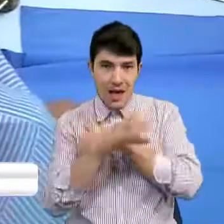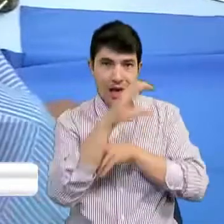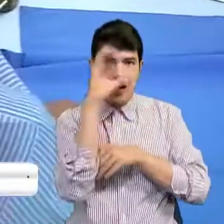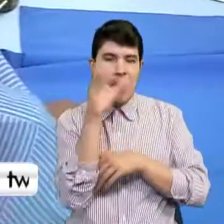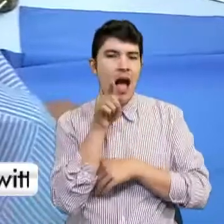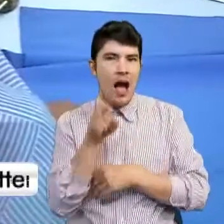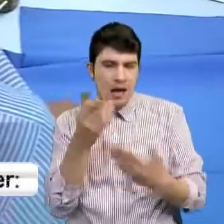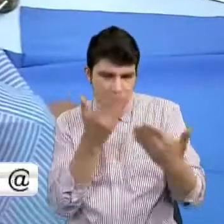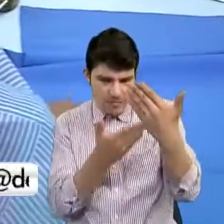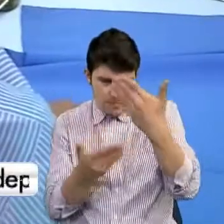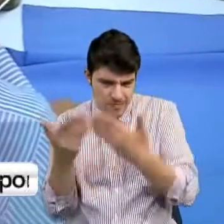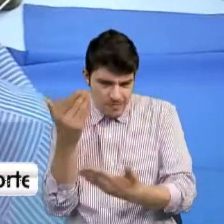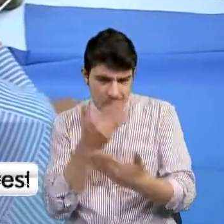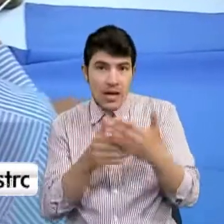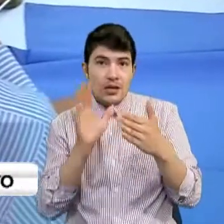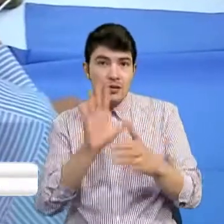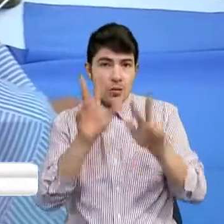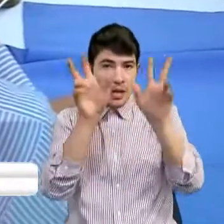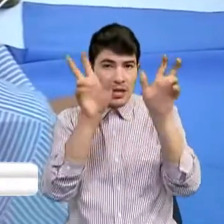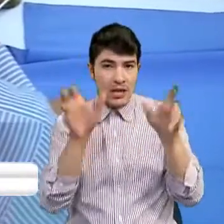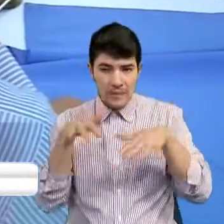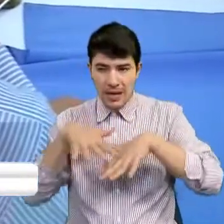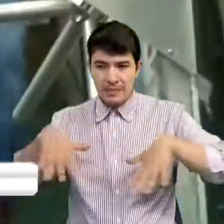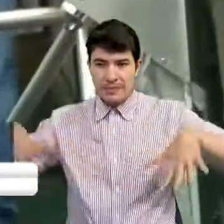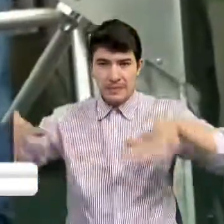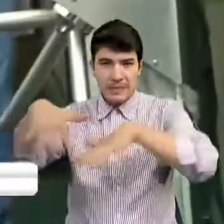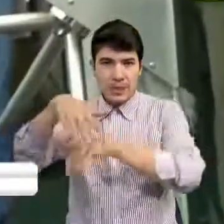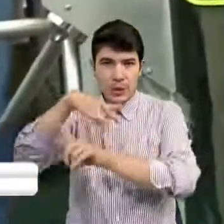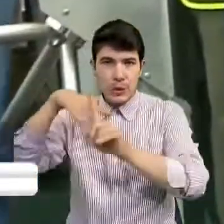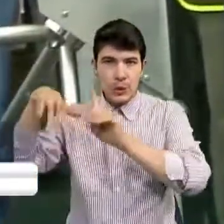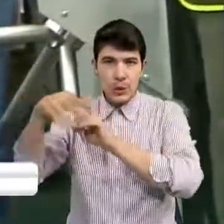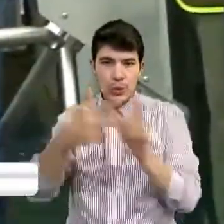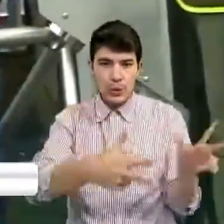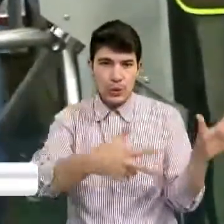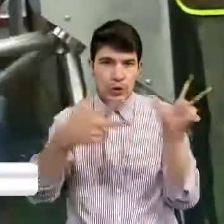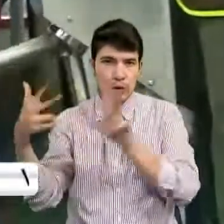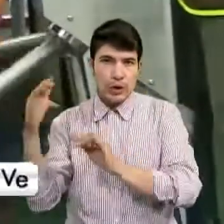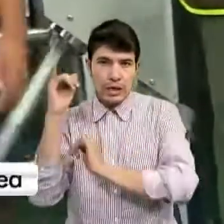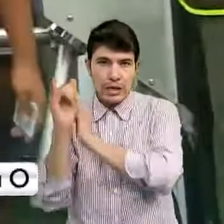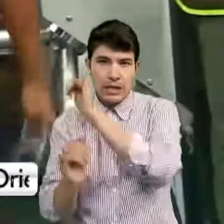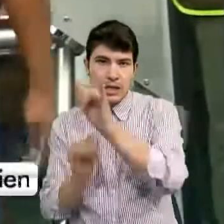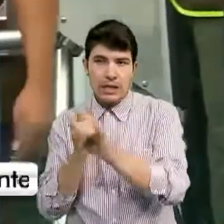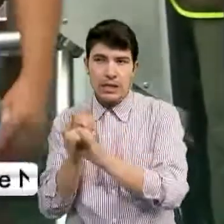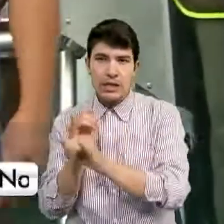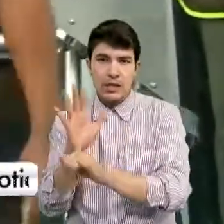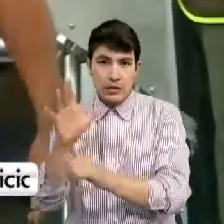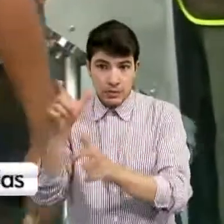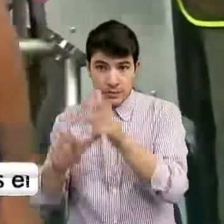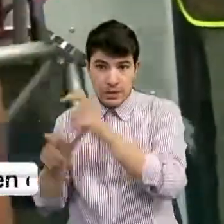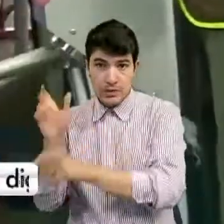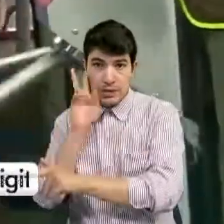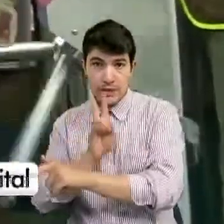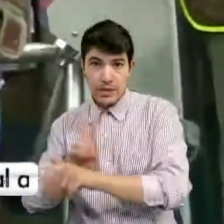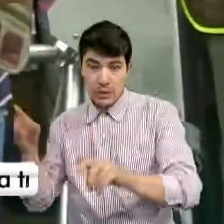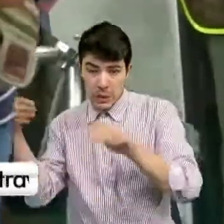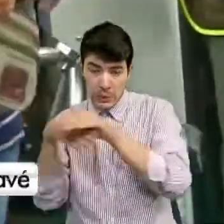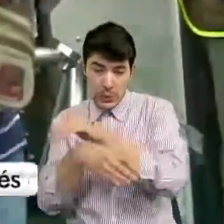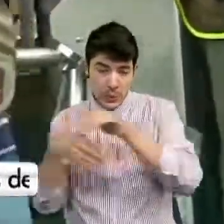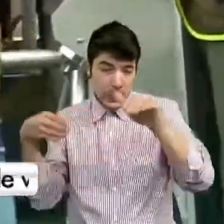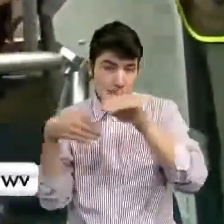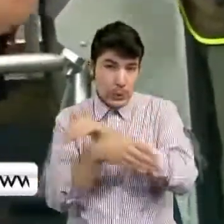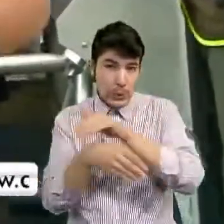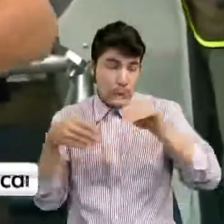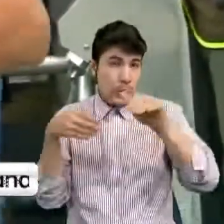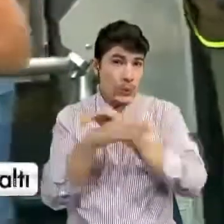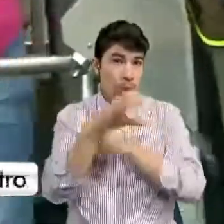realizó un diagnóstico del tema fronterizo, su flujo y también las características que tienen este tema